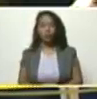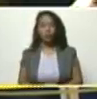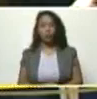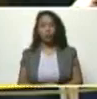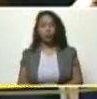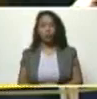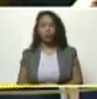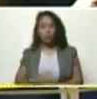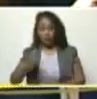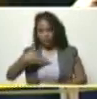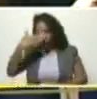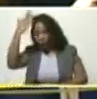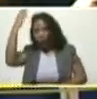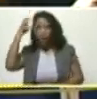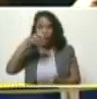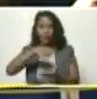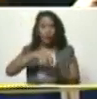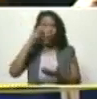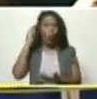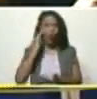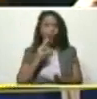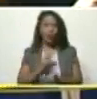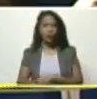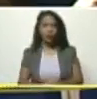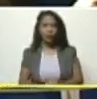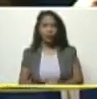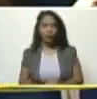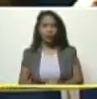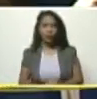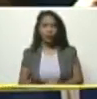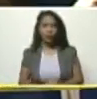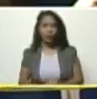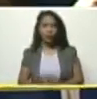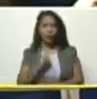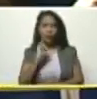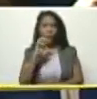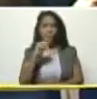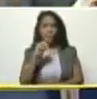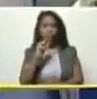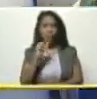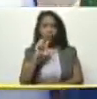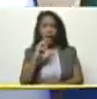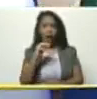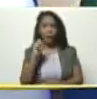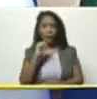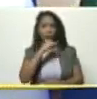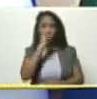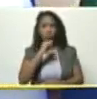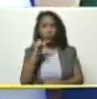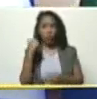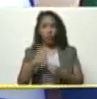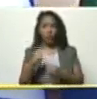y el árabe este del Estado Bolívar y Max Saab de Zulia.